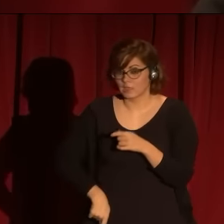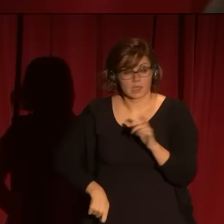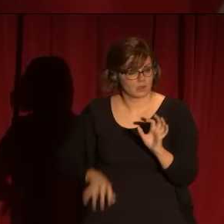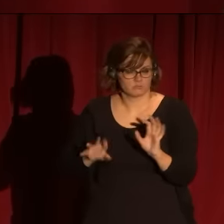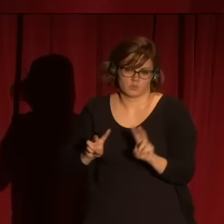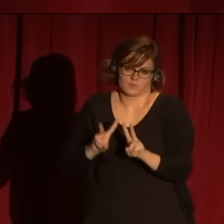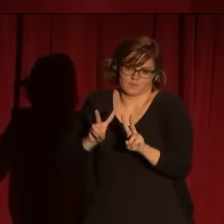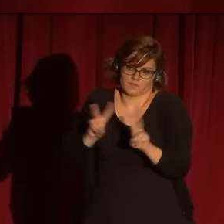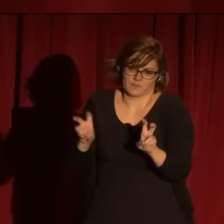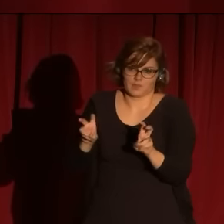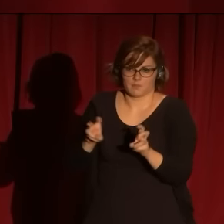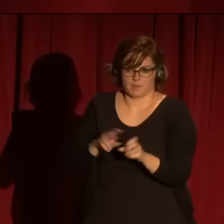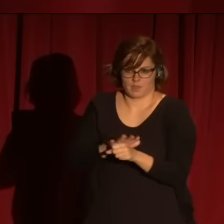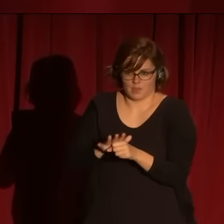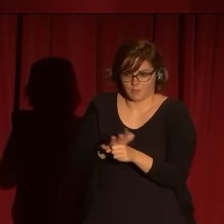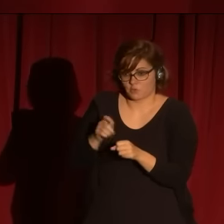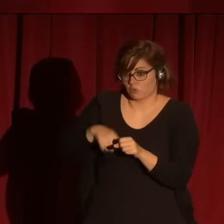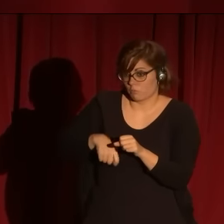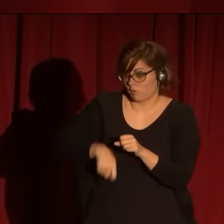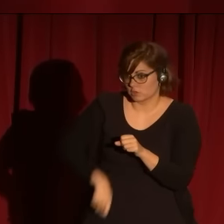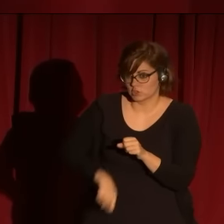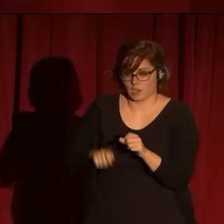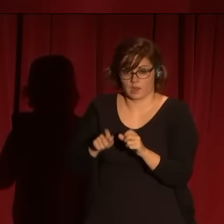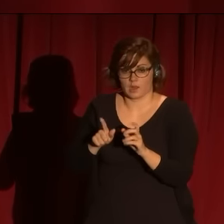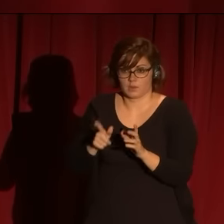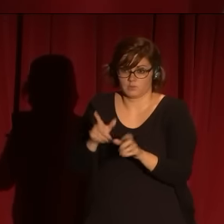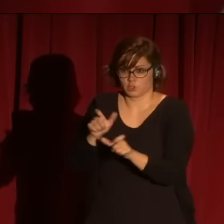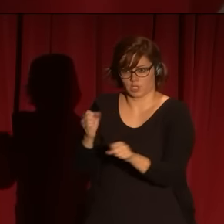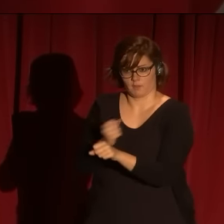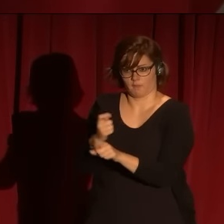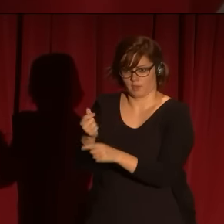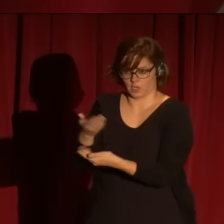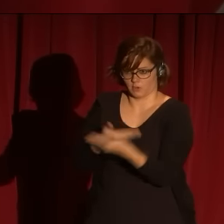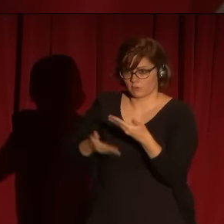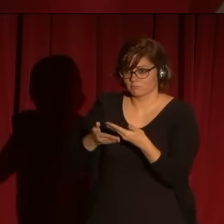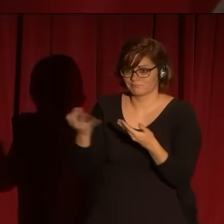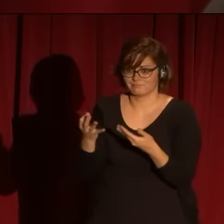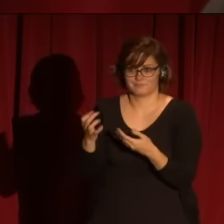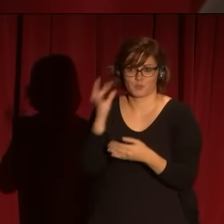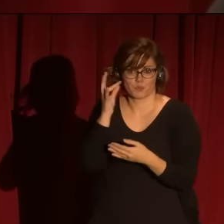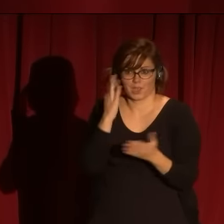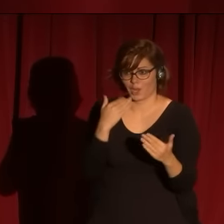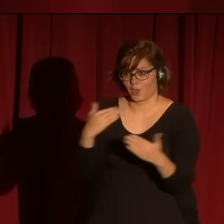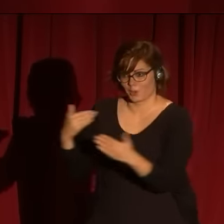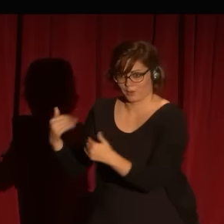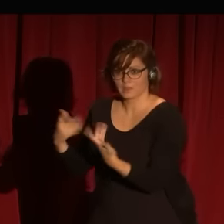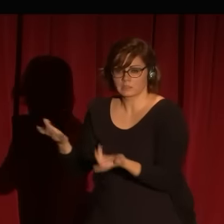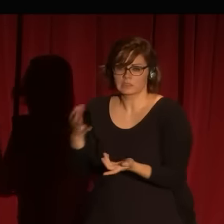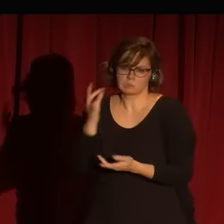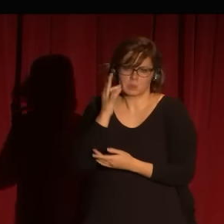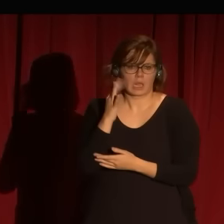ámbito profesional en el escenario que habitan aquellos que trabajan por dinero no hay ni una sola mujer y sin embargo sí vemos